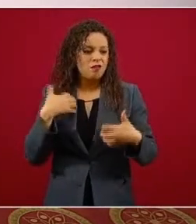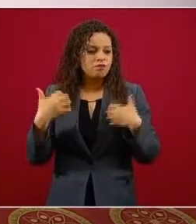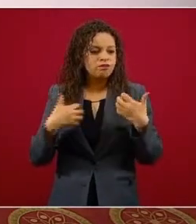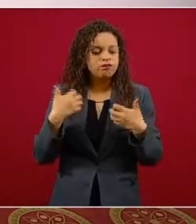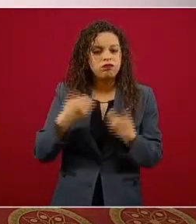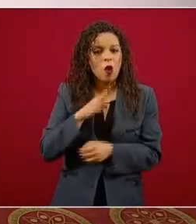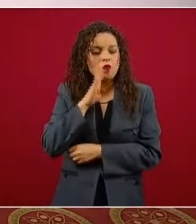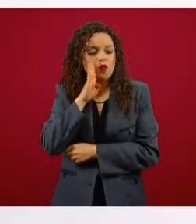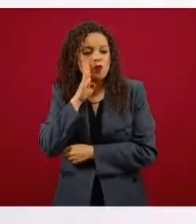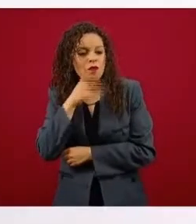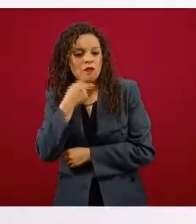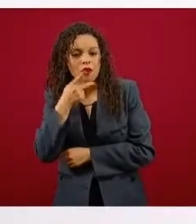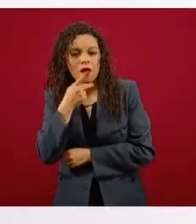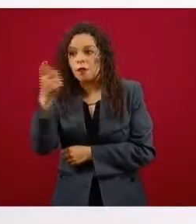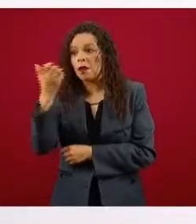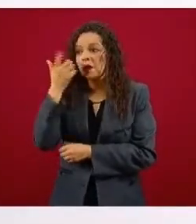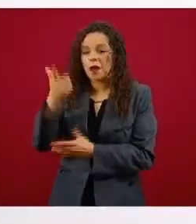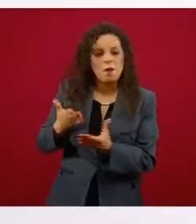era intromisión,